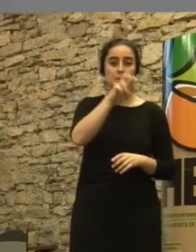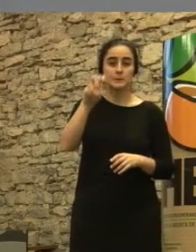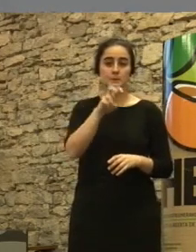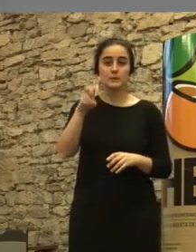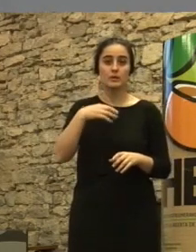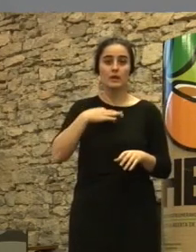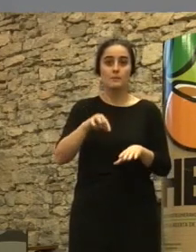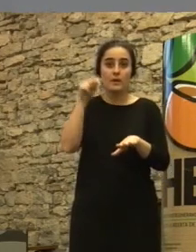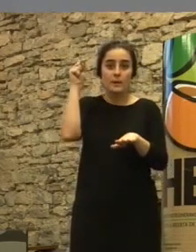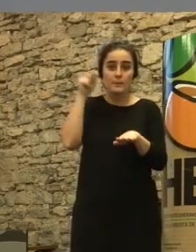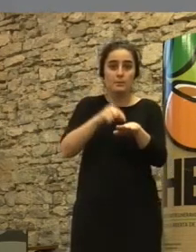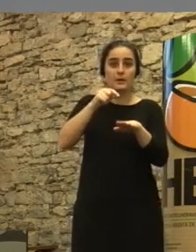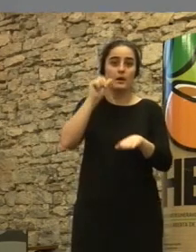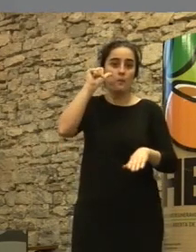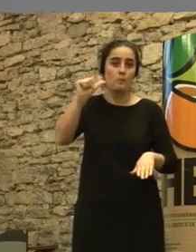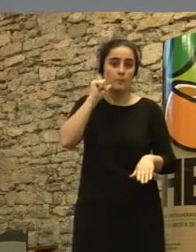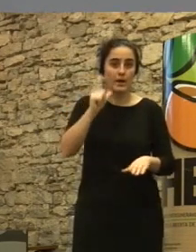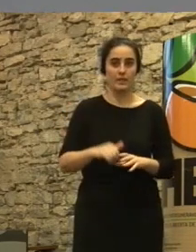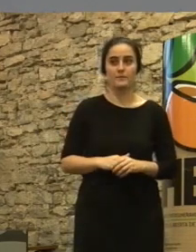te puede dejar embarazada de un solo picotazo.